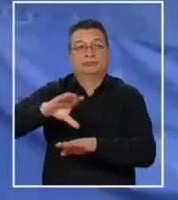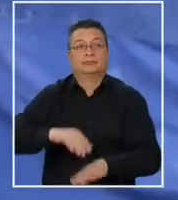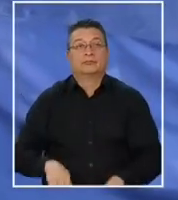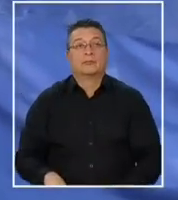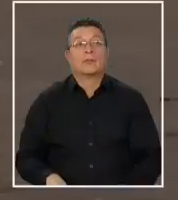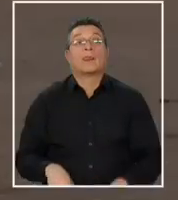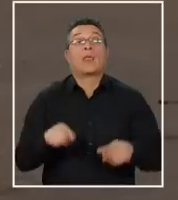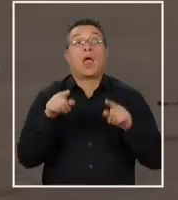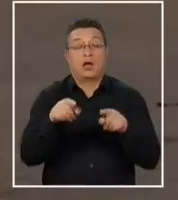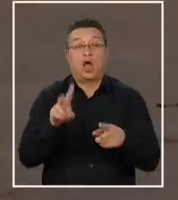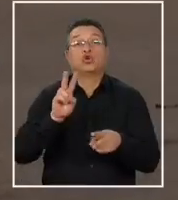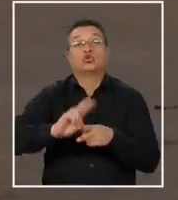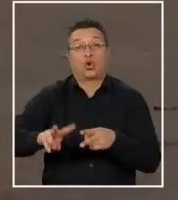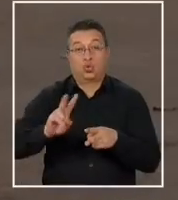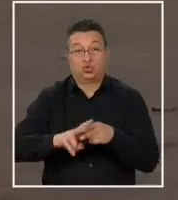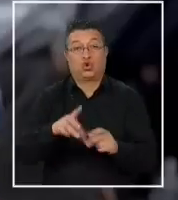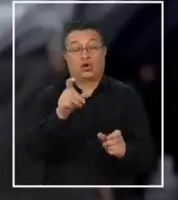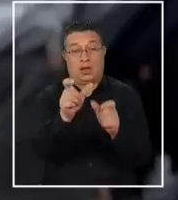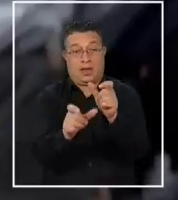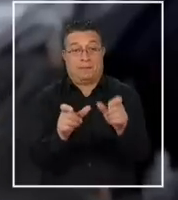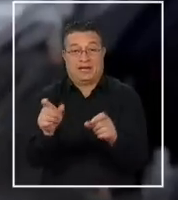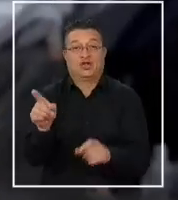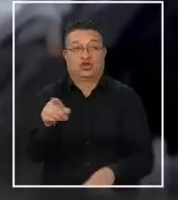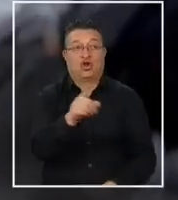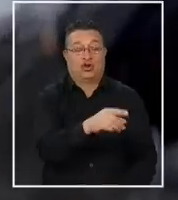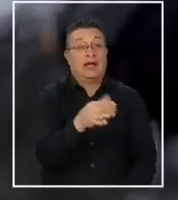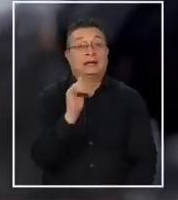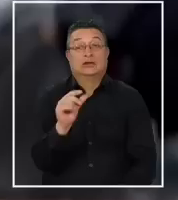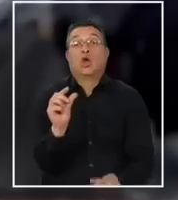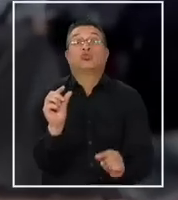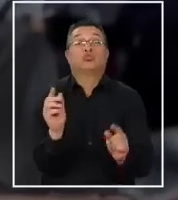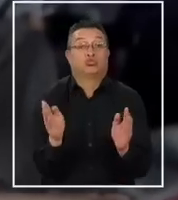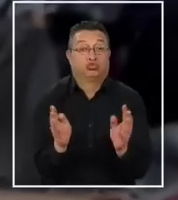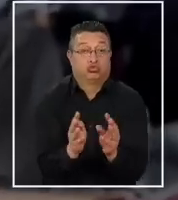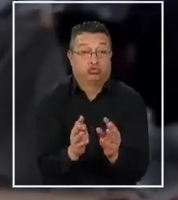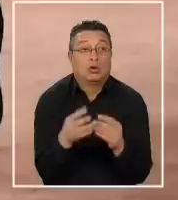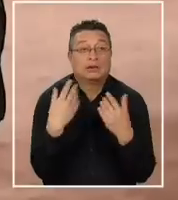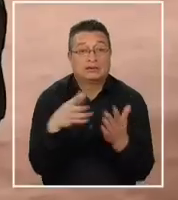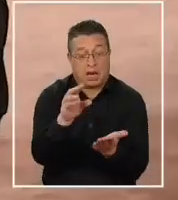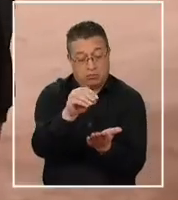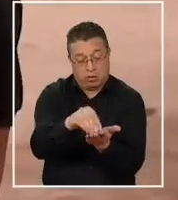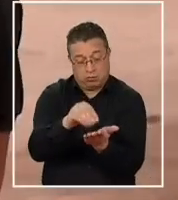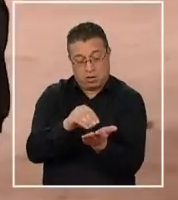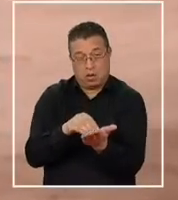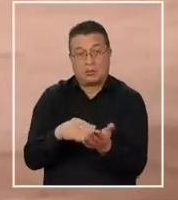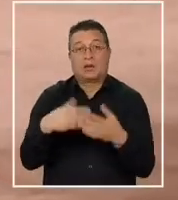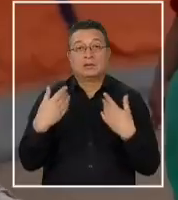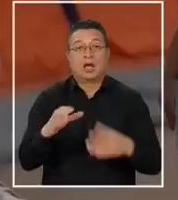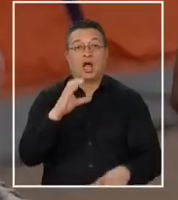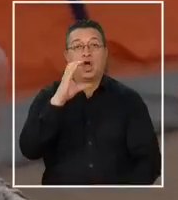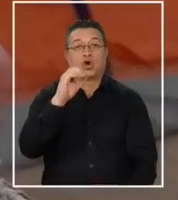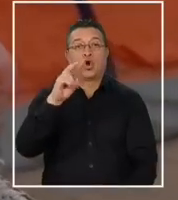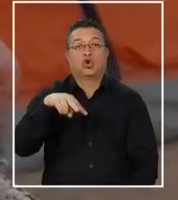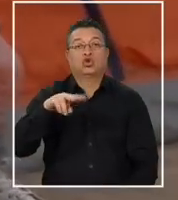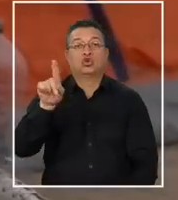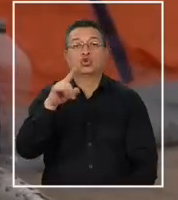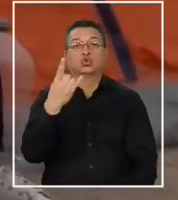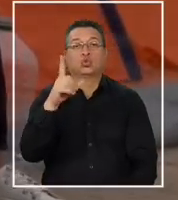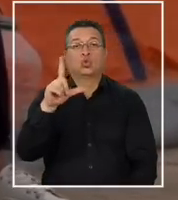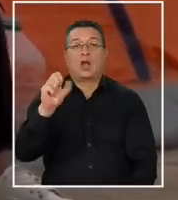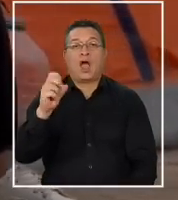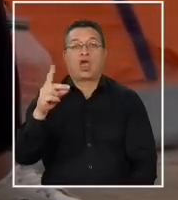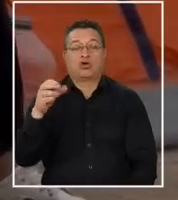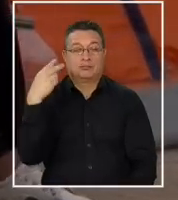la solución para un grupo de migrantes, eso sí, acotado, que ya fue empadronado por el consulado venezolano